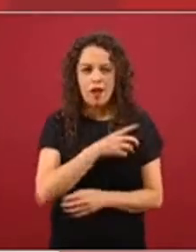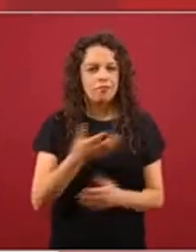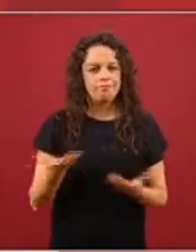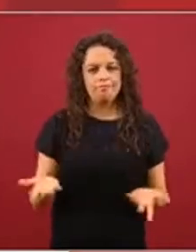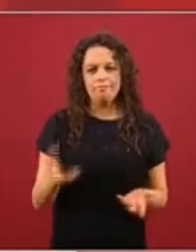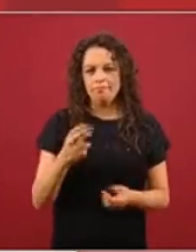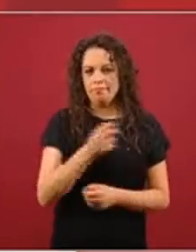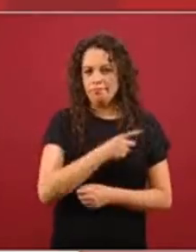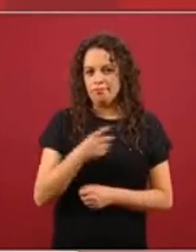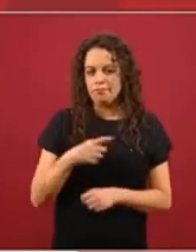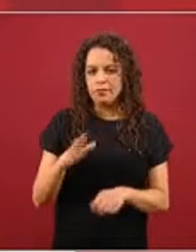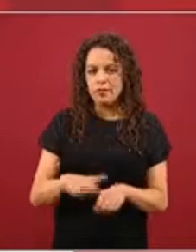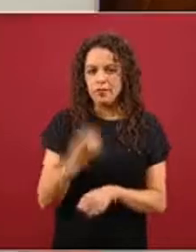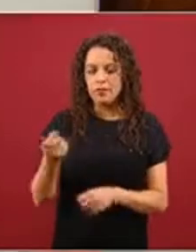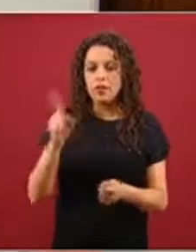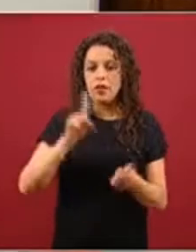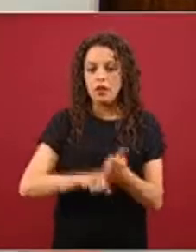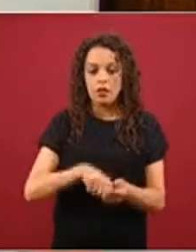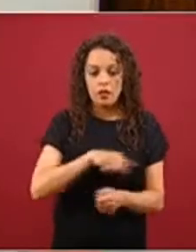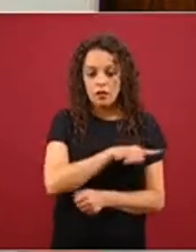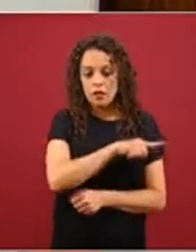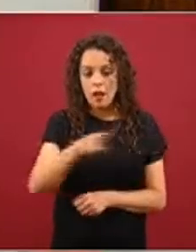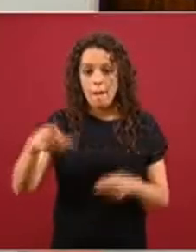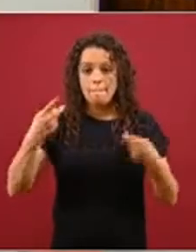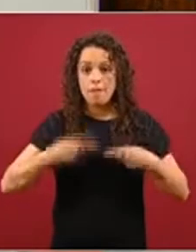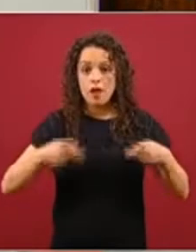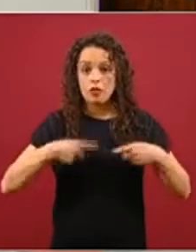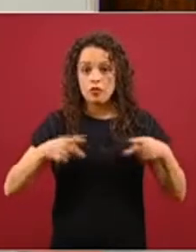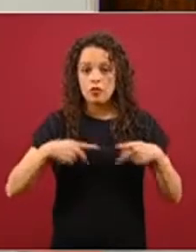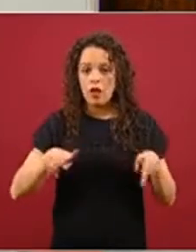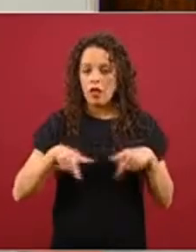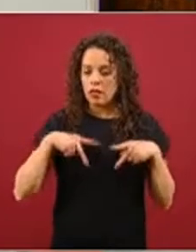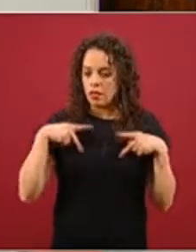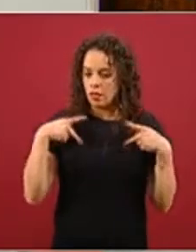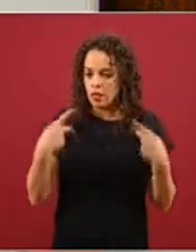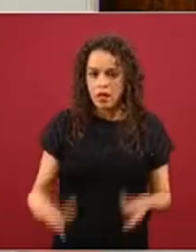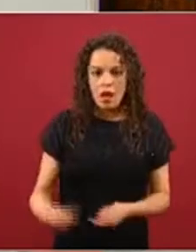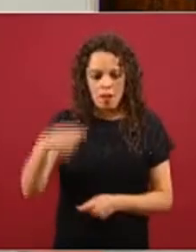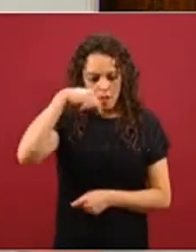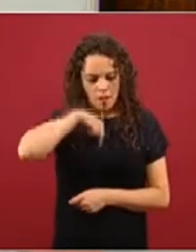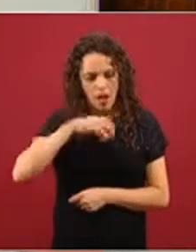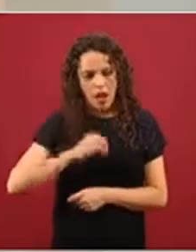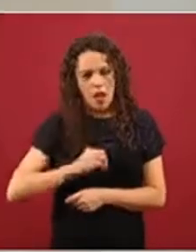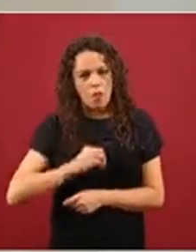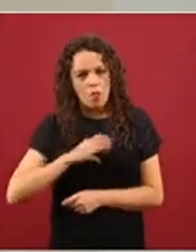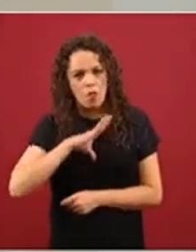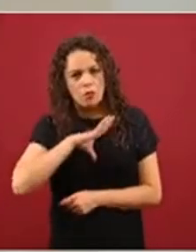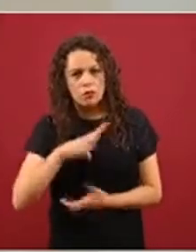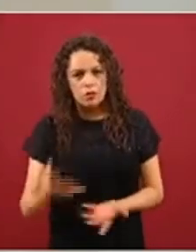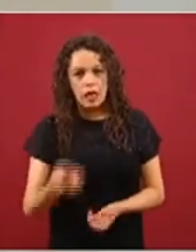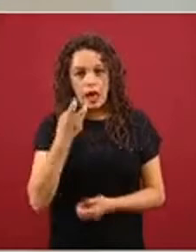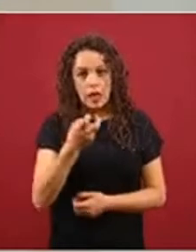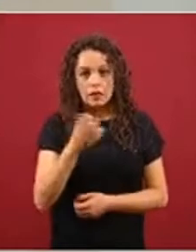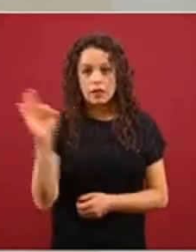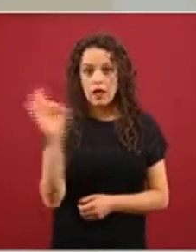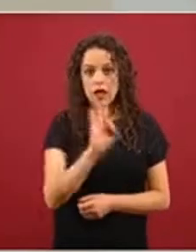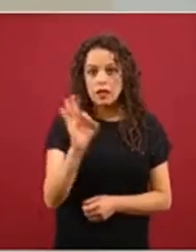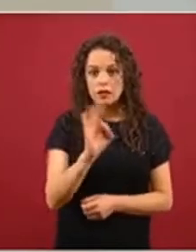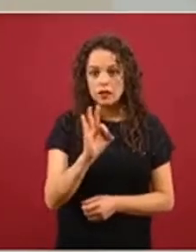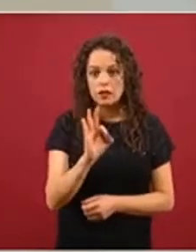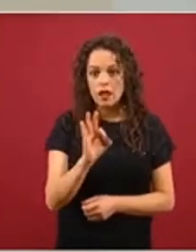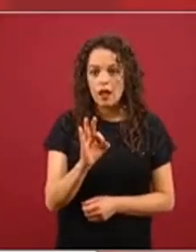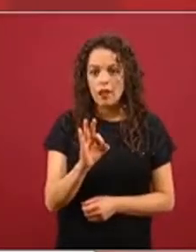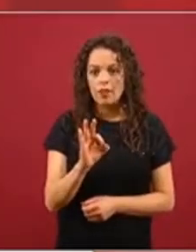ligado a una vulnerabilidad emocional de las poblaciones que les lleva quizá a una